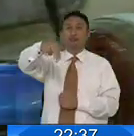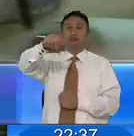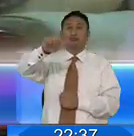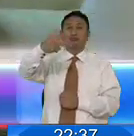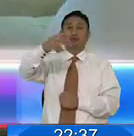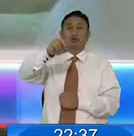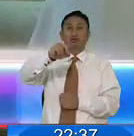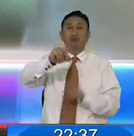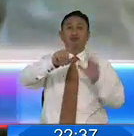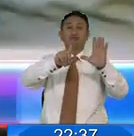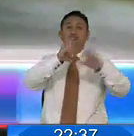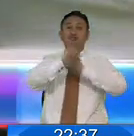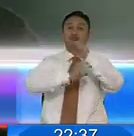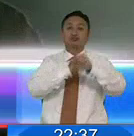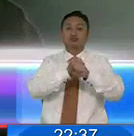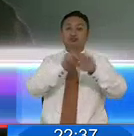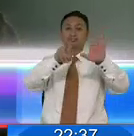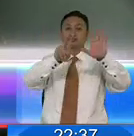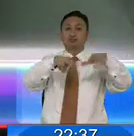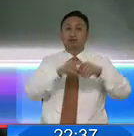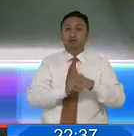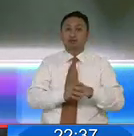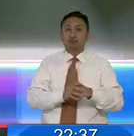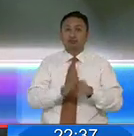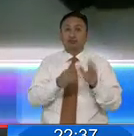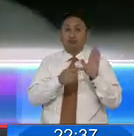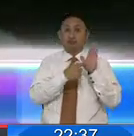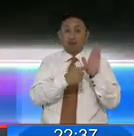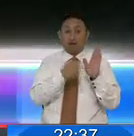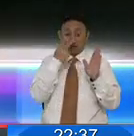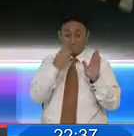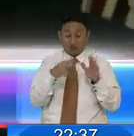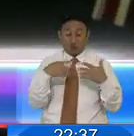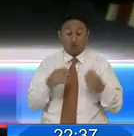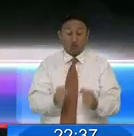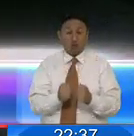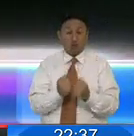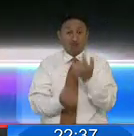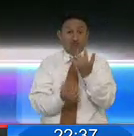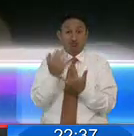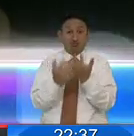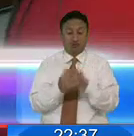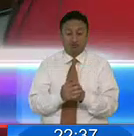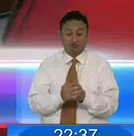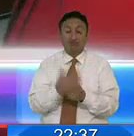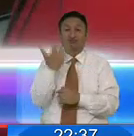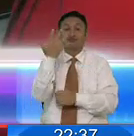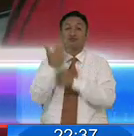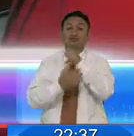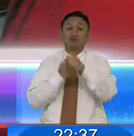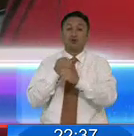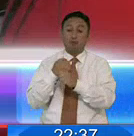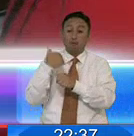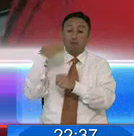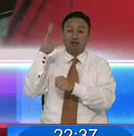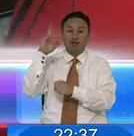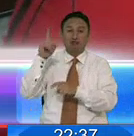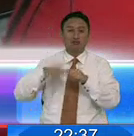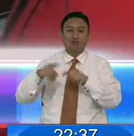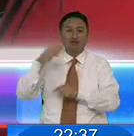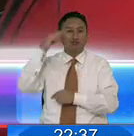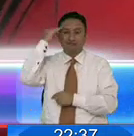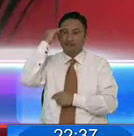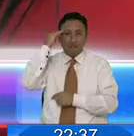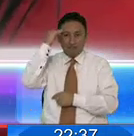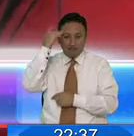y siete meses sus piernas muestran la magnitud de las quemaduras él ha vivido más de cinco años con incapacidad intelectual y